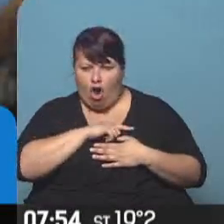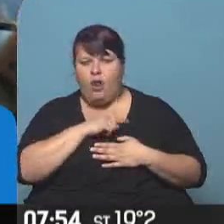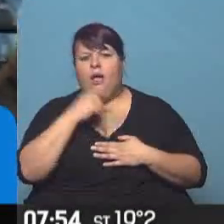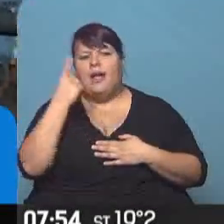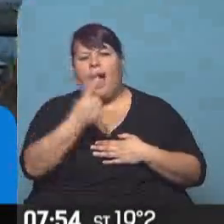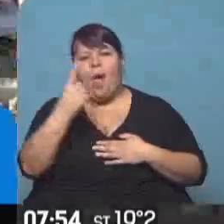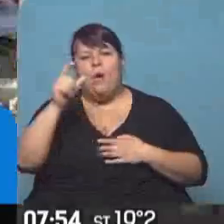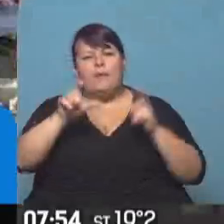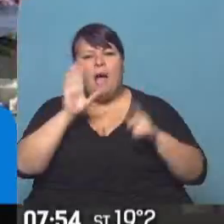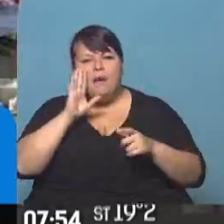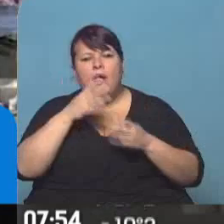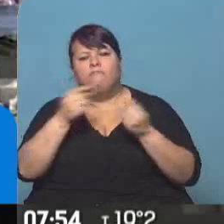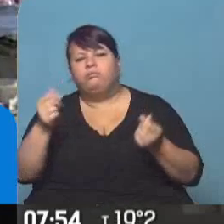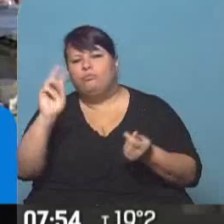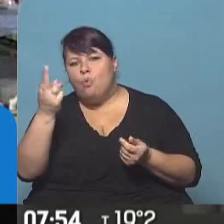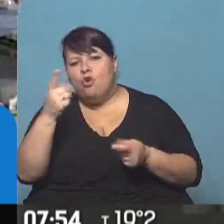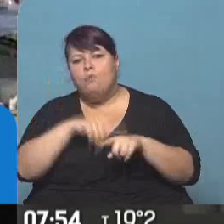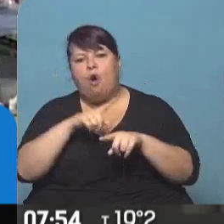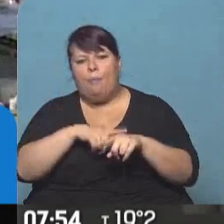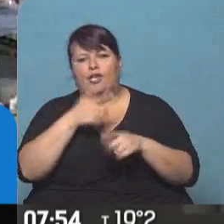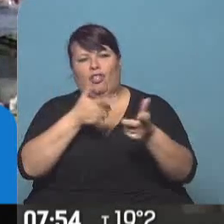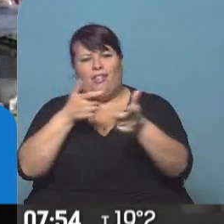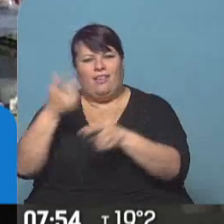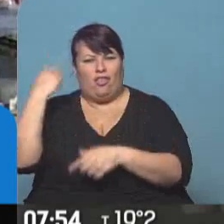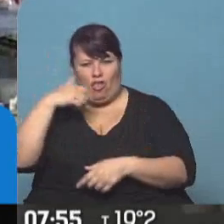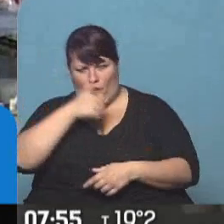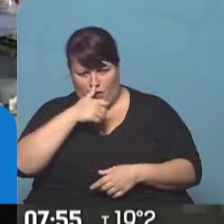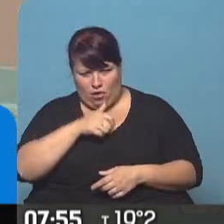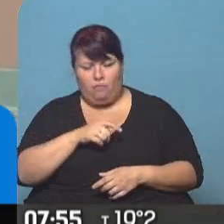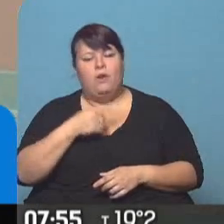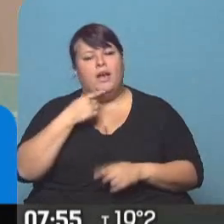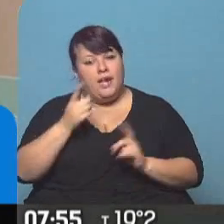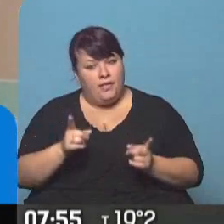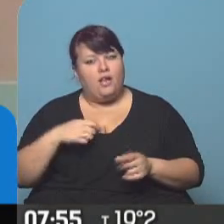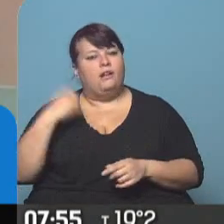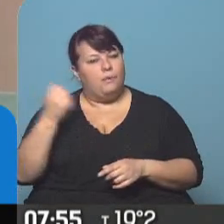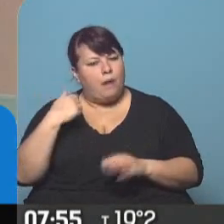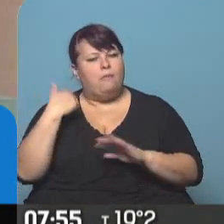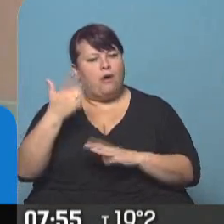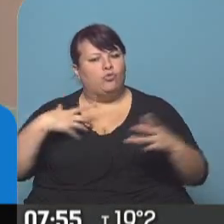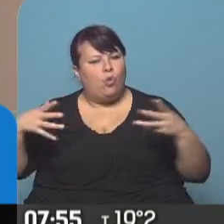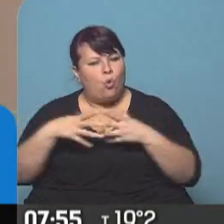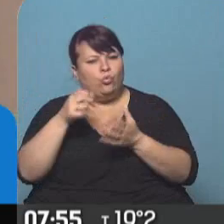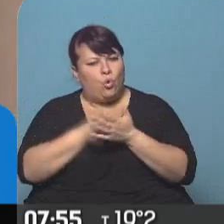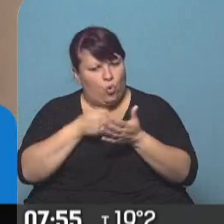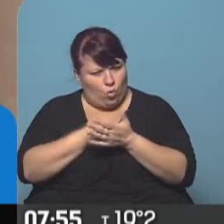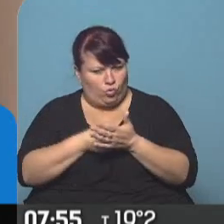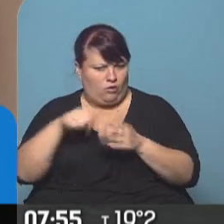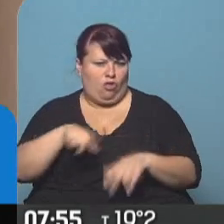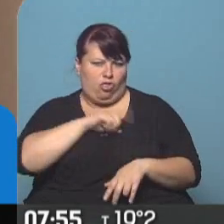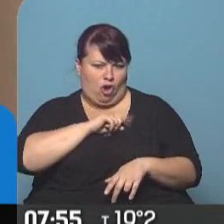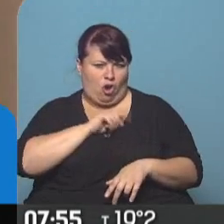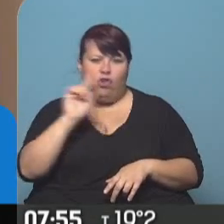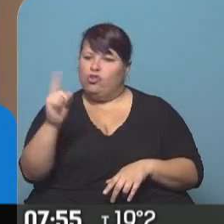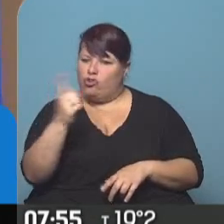cada americano que perdió a alguien en el tiroteo de la noche del domingo. Y afirmó, vamos a superar juntos este dolor. No